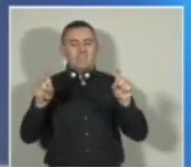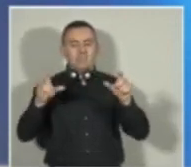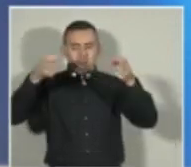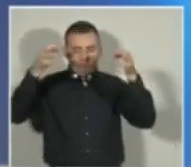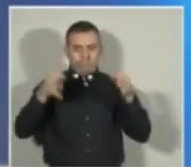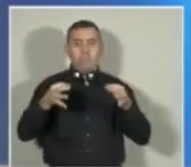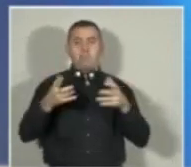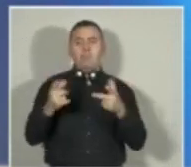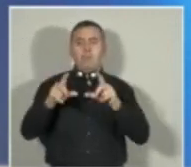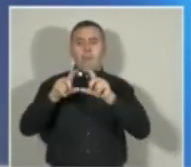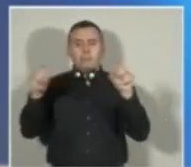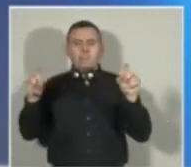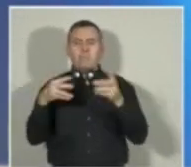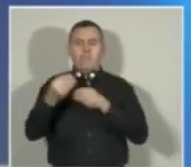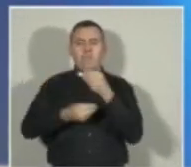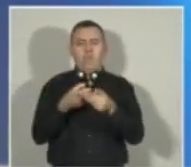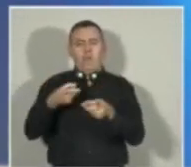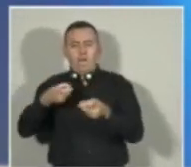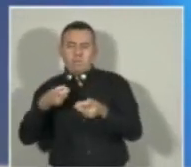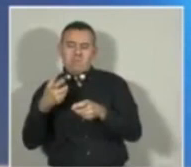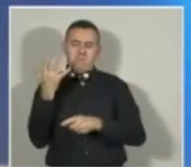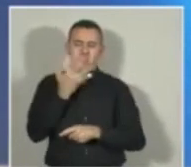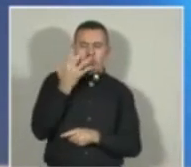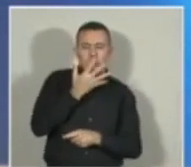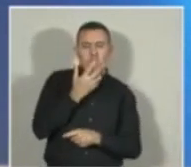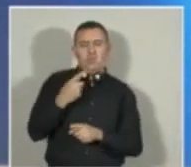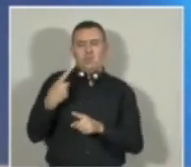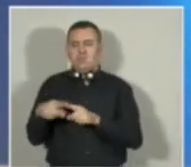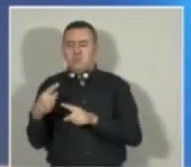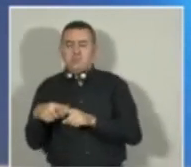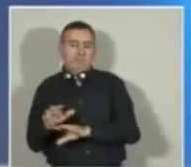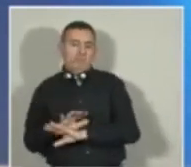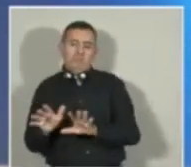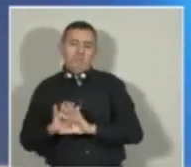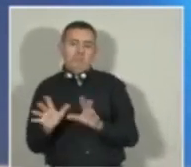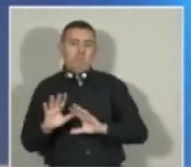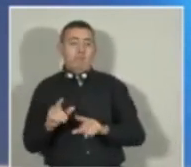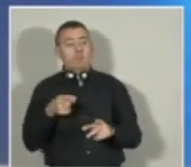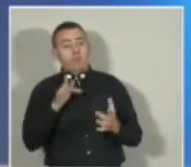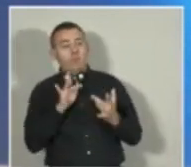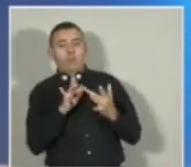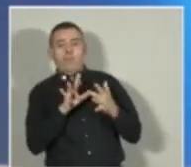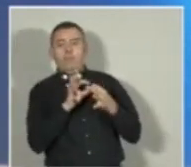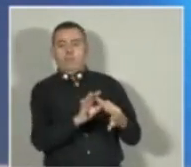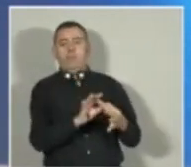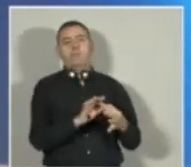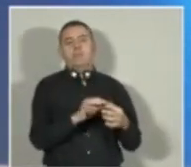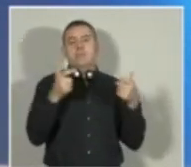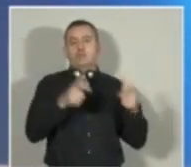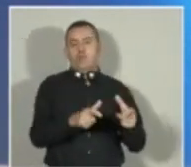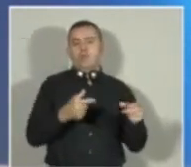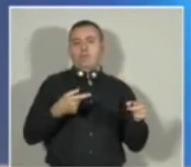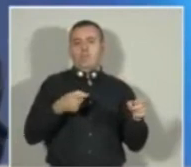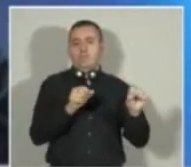empresas cuya actividad esté relacionada de forma significativa con el sector de la defensa. Yo creo que esto tiene que dar tranquilidad a